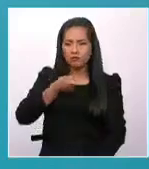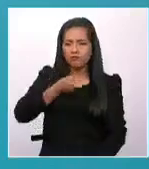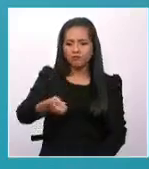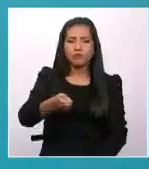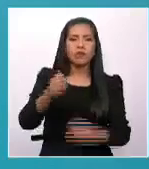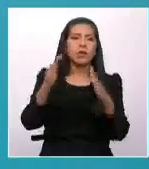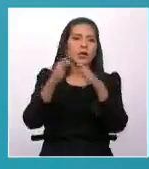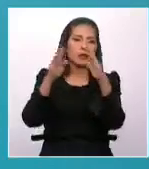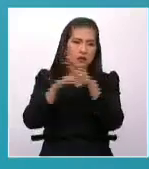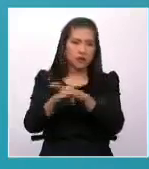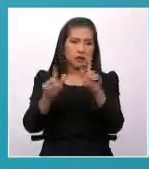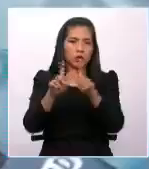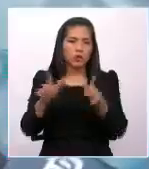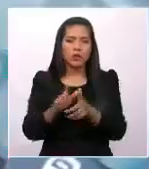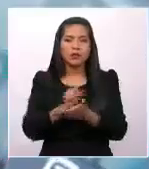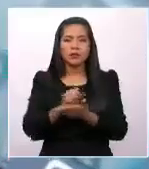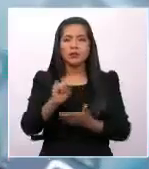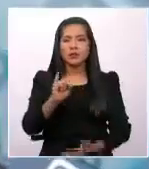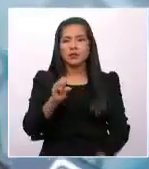La de San Isidro.